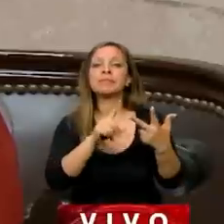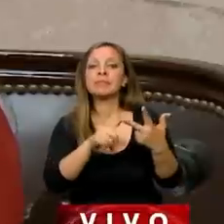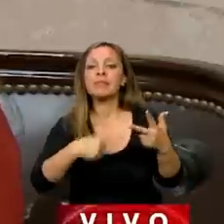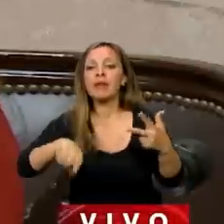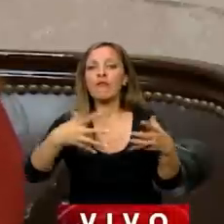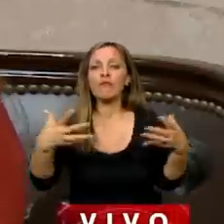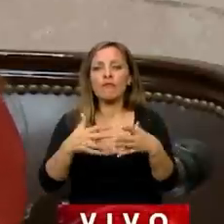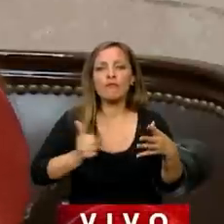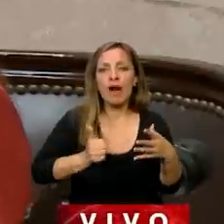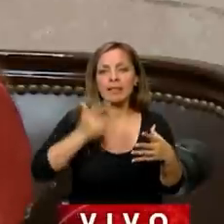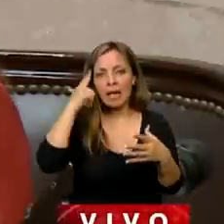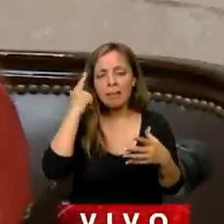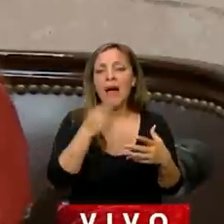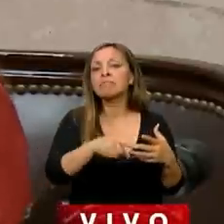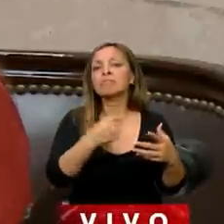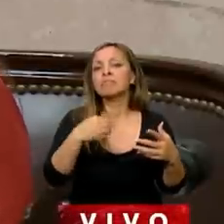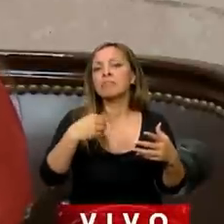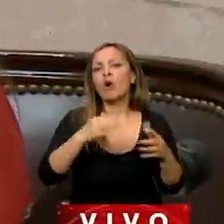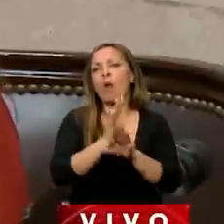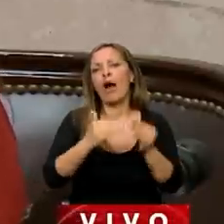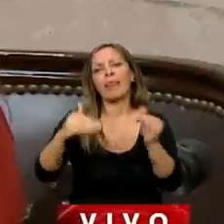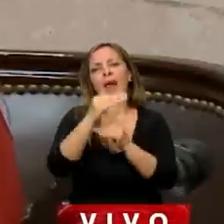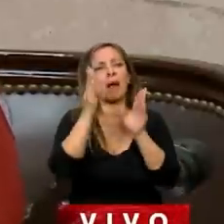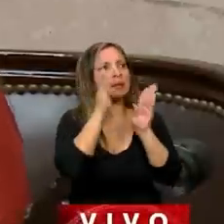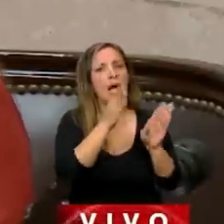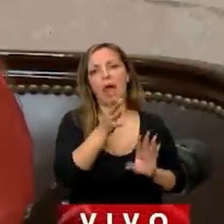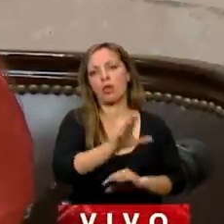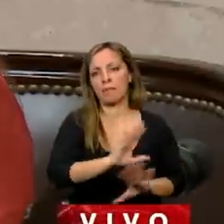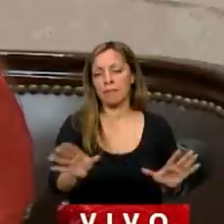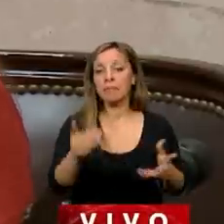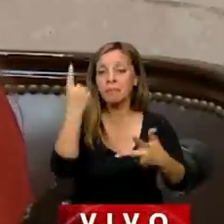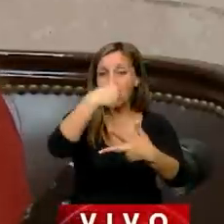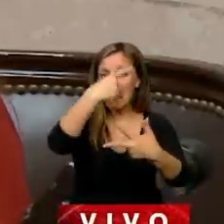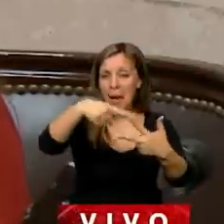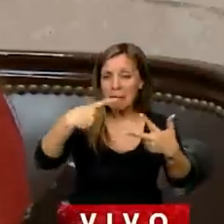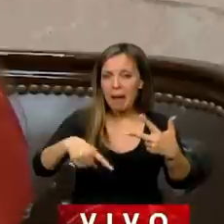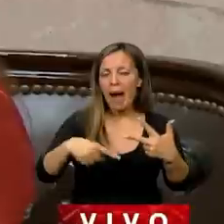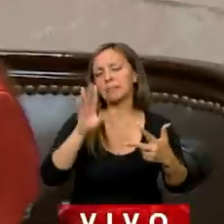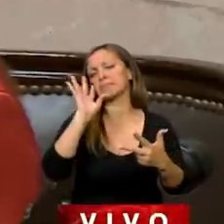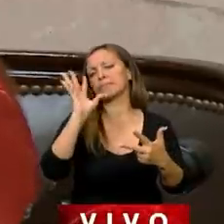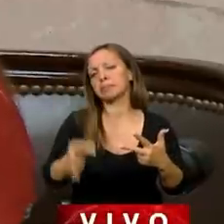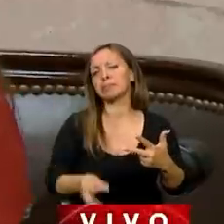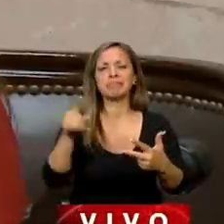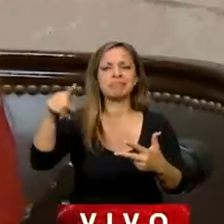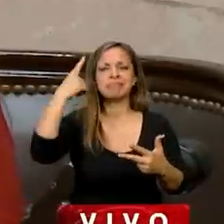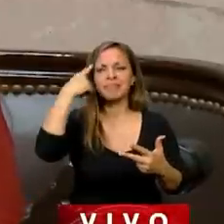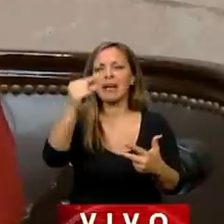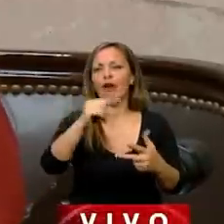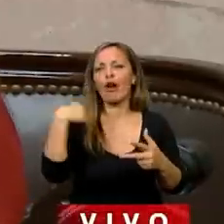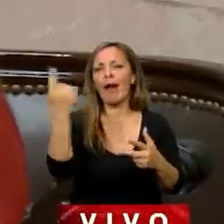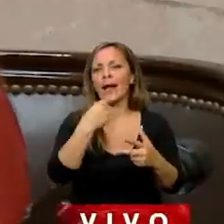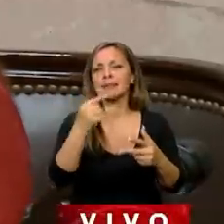Fuerzas Armadas están sobredimensionadas. Estas afirmaciones demuestran una miopía e ignorancia